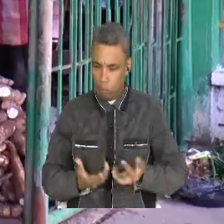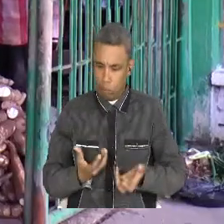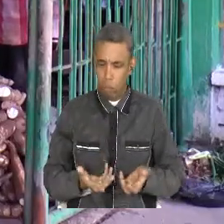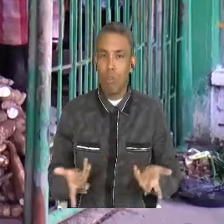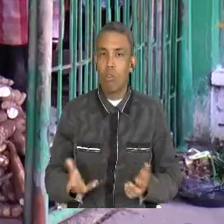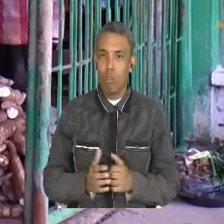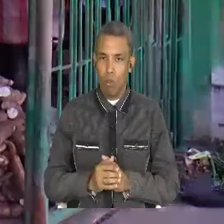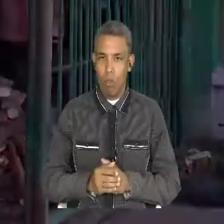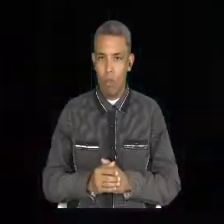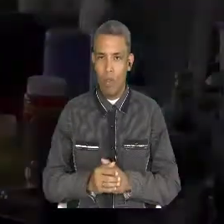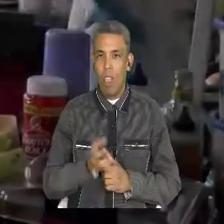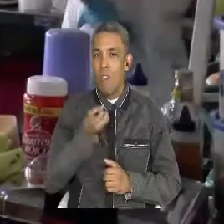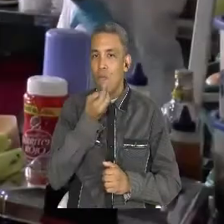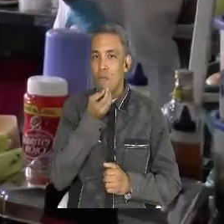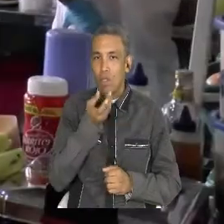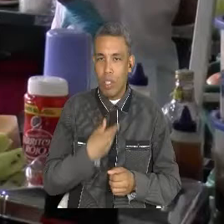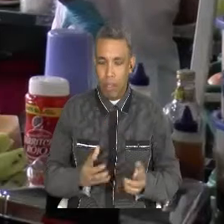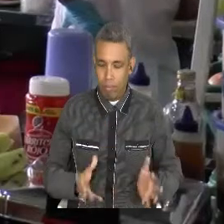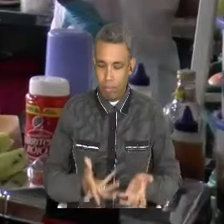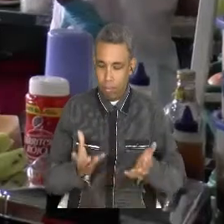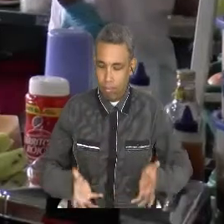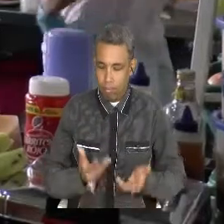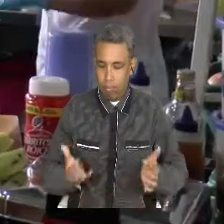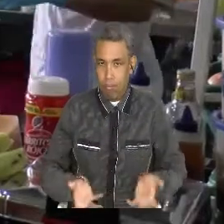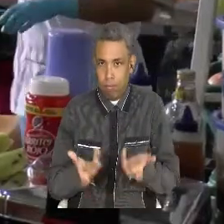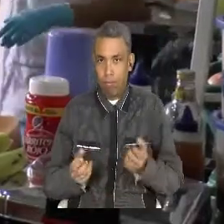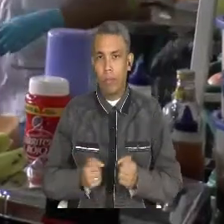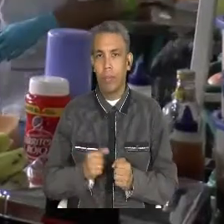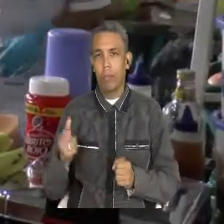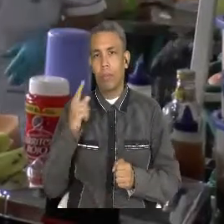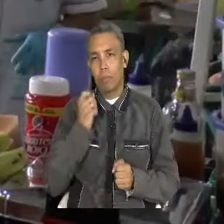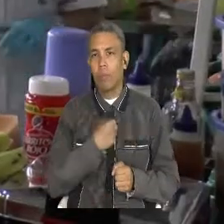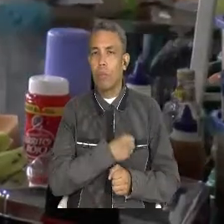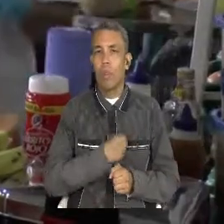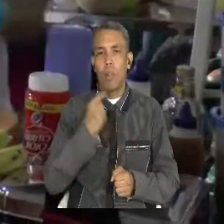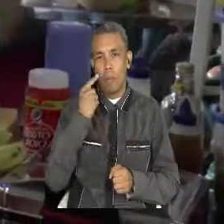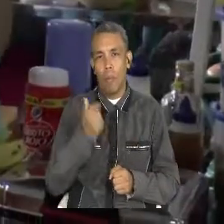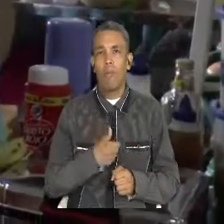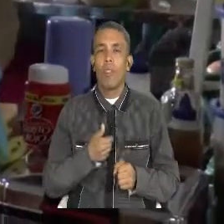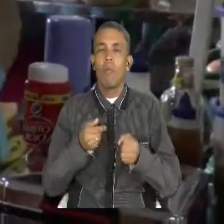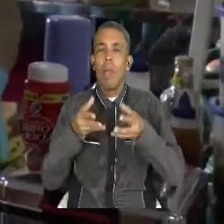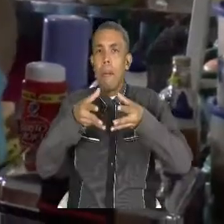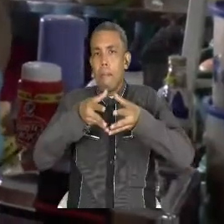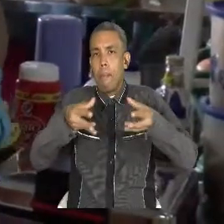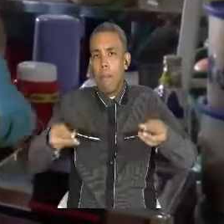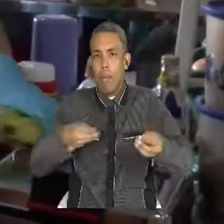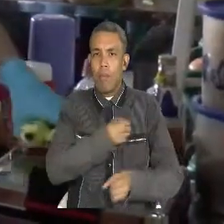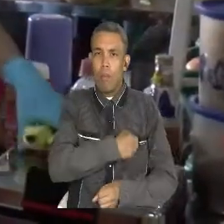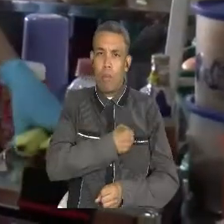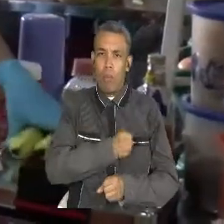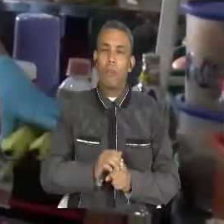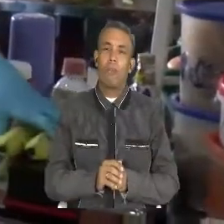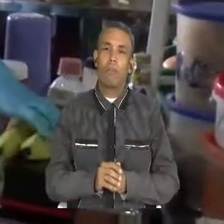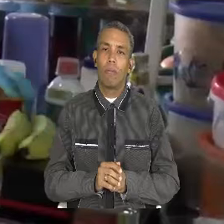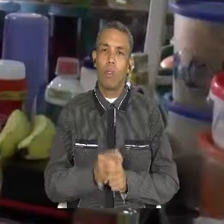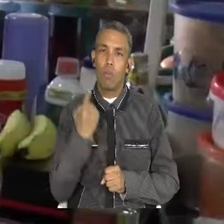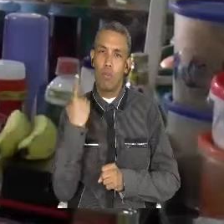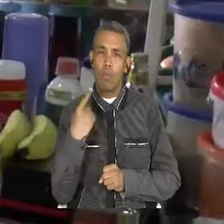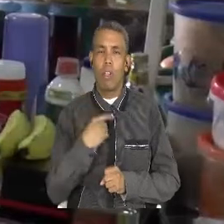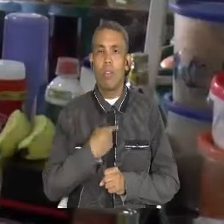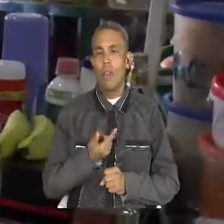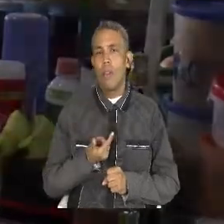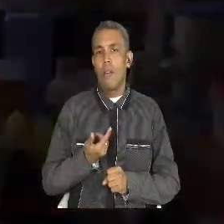compras. Por favor, me regalas una papaya y me regalas ahí dos manzanas